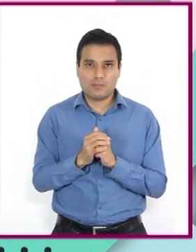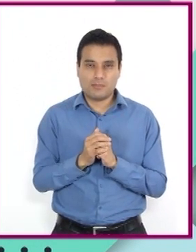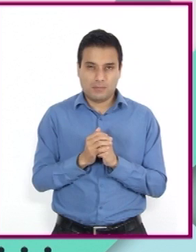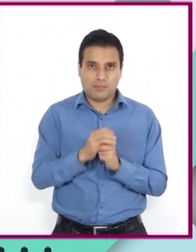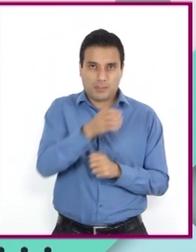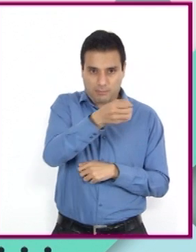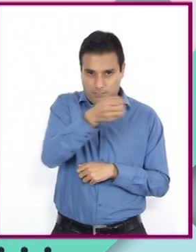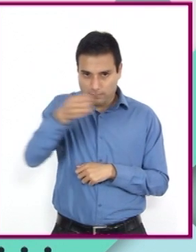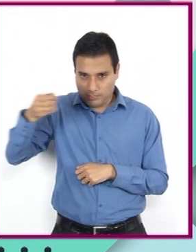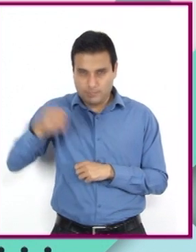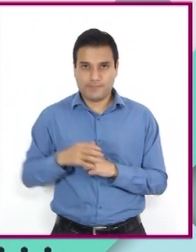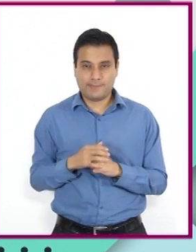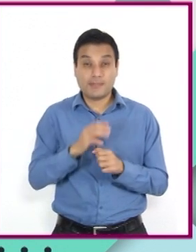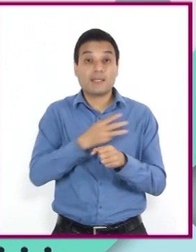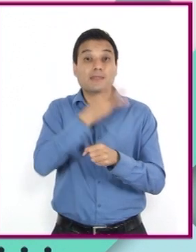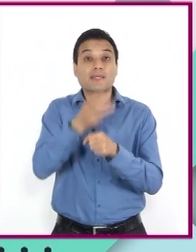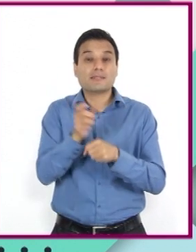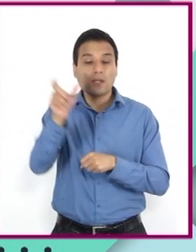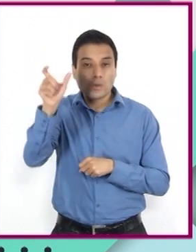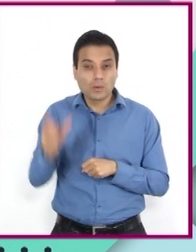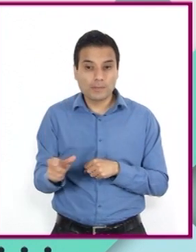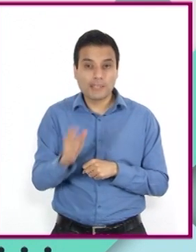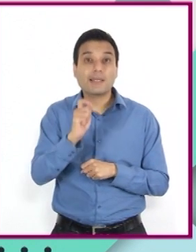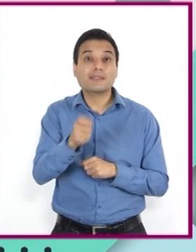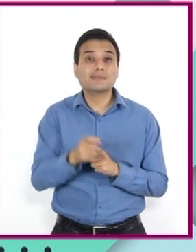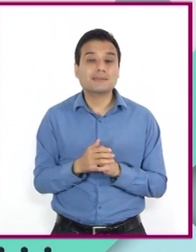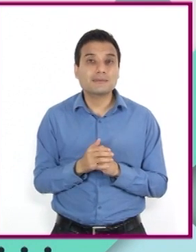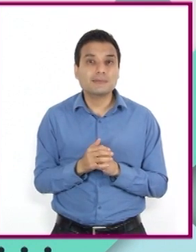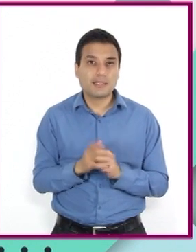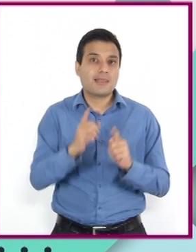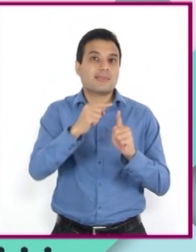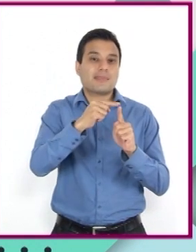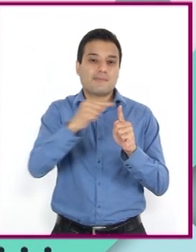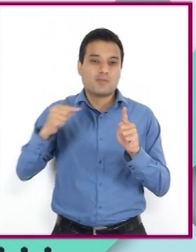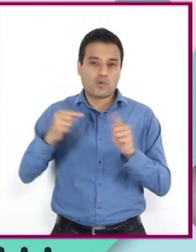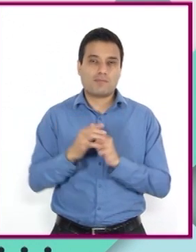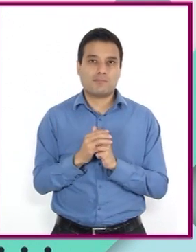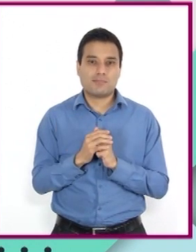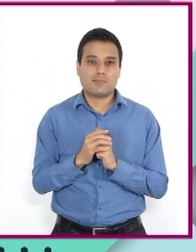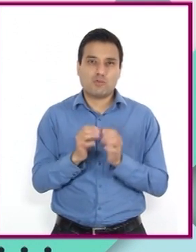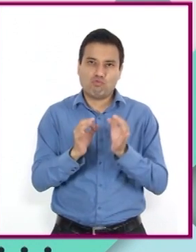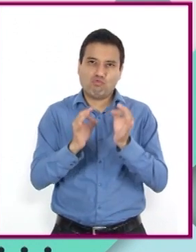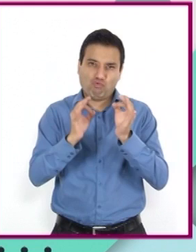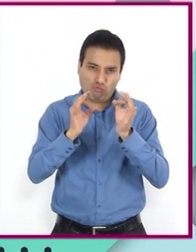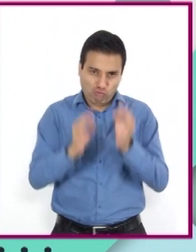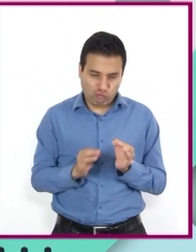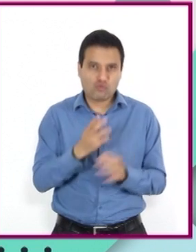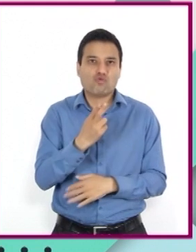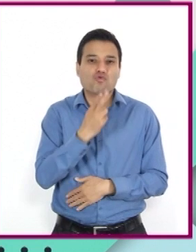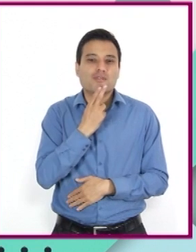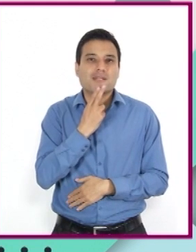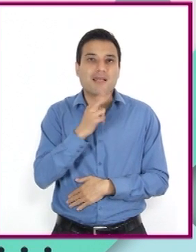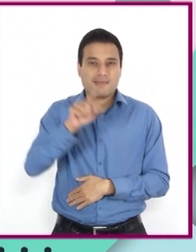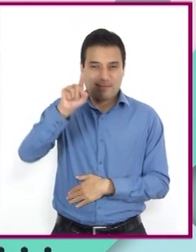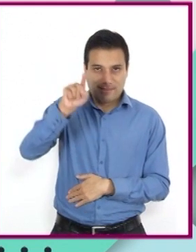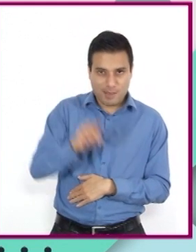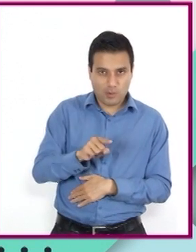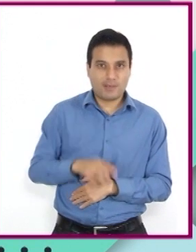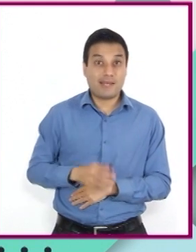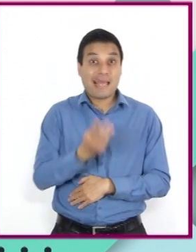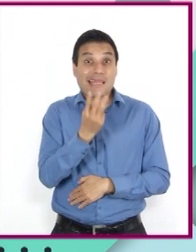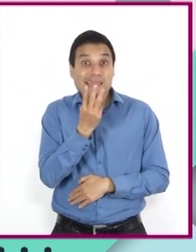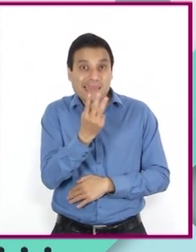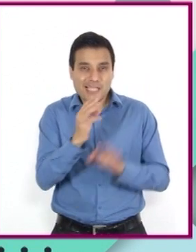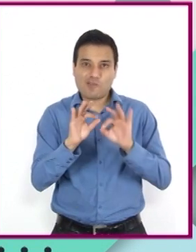horizontal. Y en la tercera columna aparecen las divisiones indicadas con una diagonal. Son 3 formas